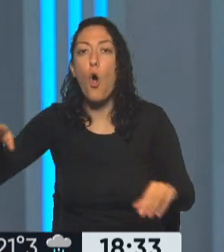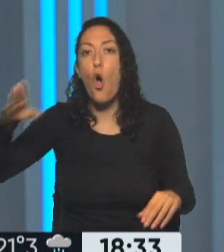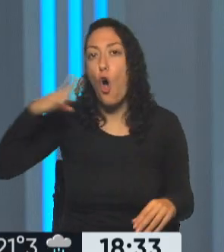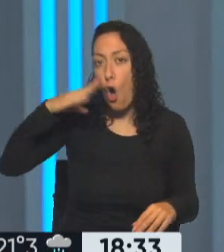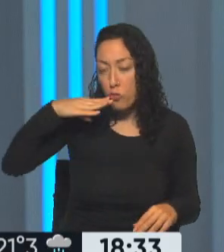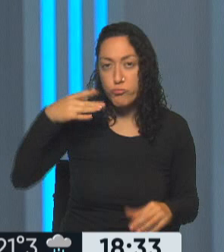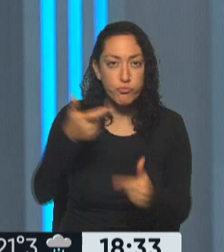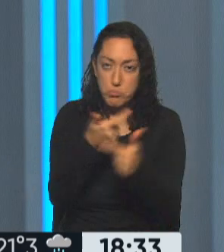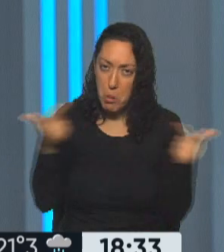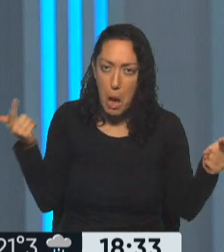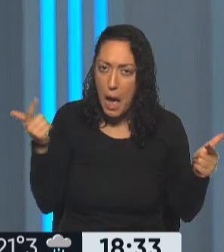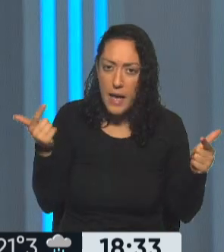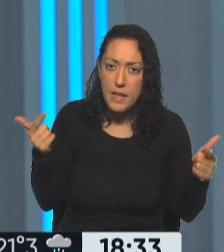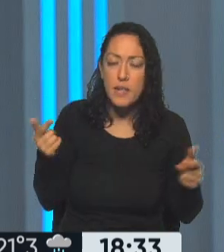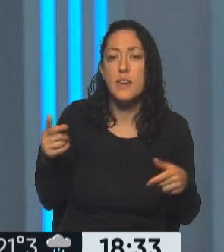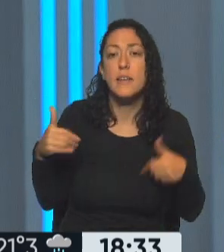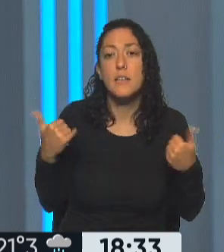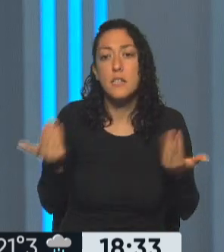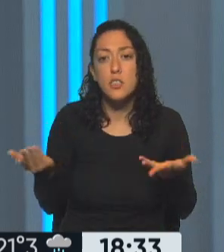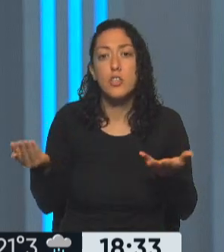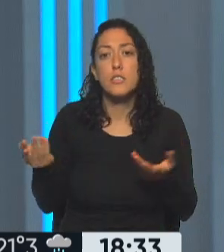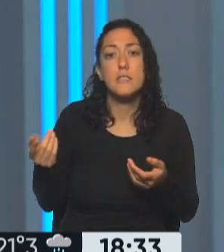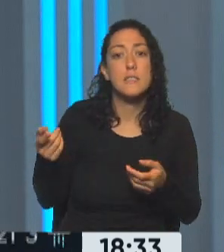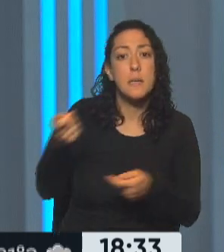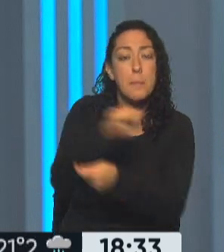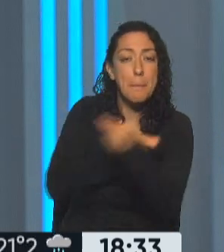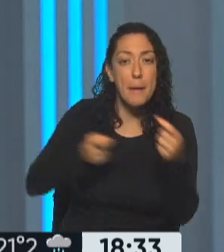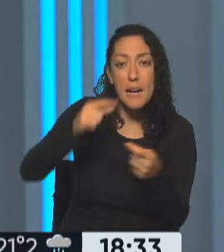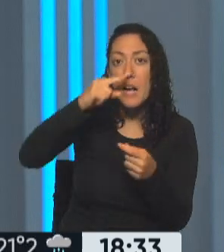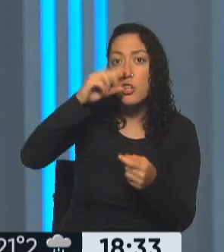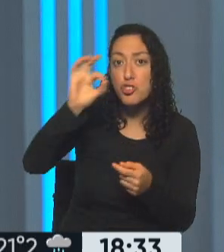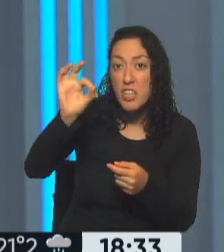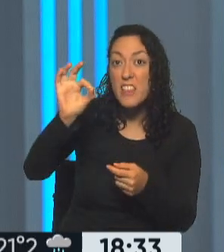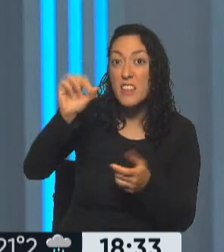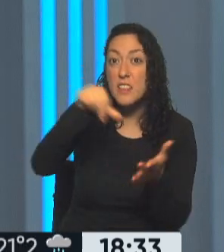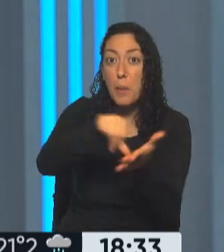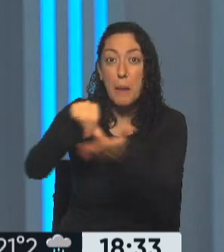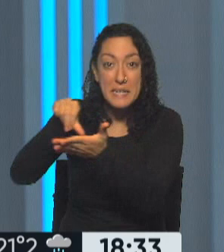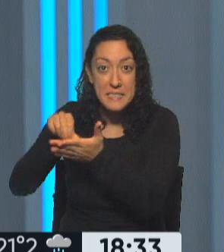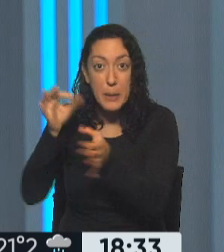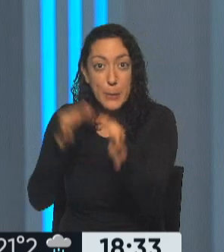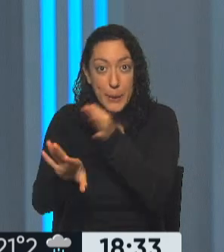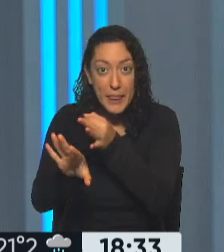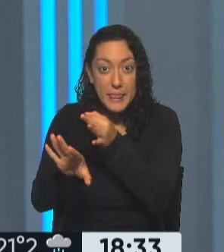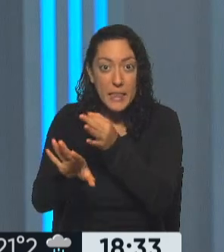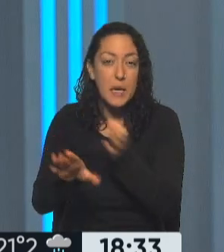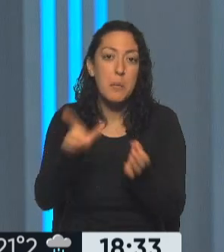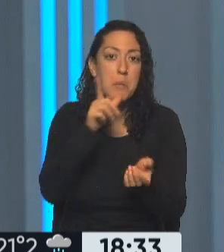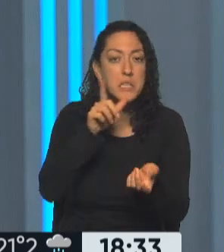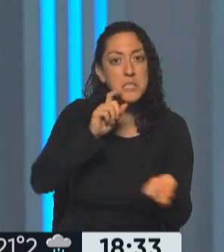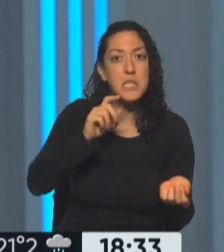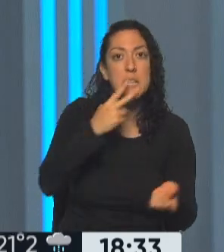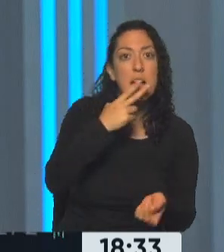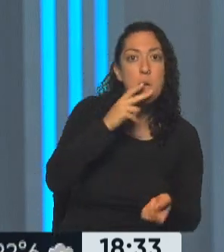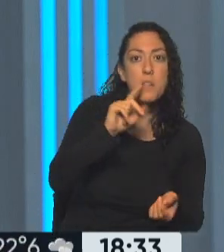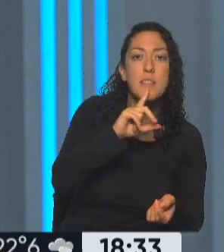estás. Entonces, en los 70 mercados en los que se vende este dispositivo, se tomó como un gran reemplazo del